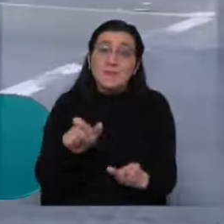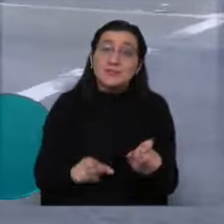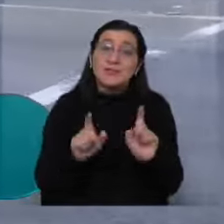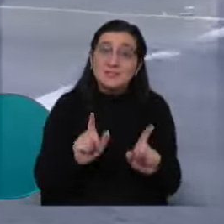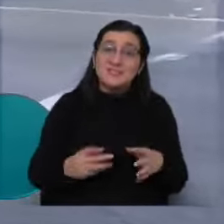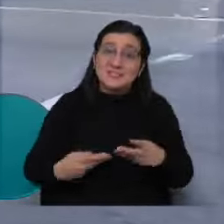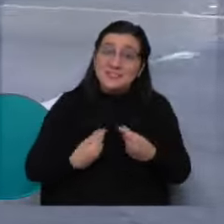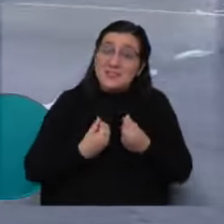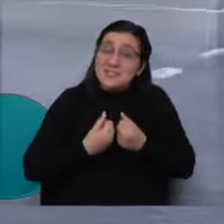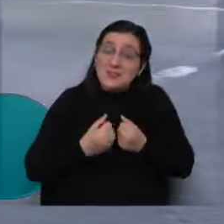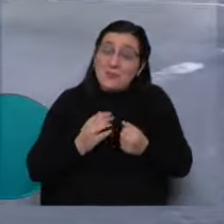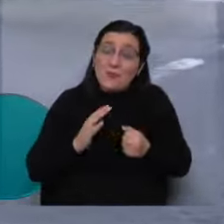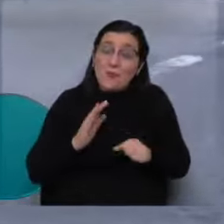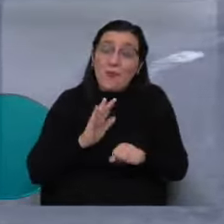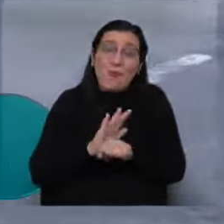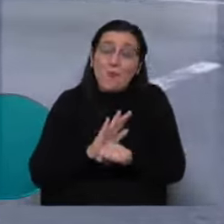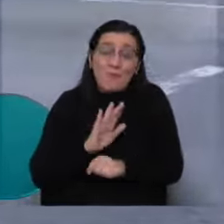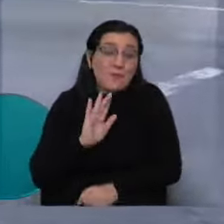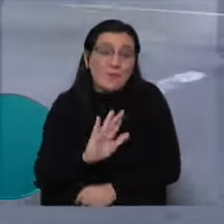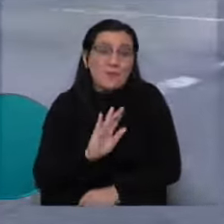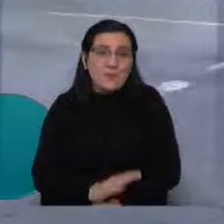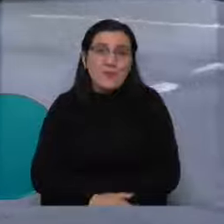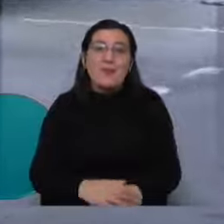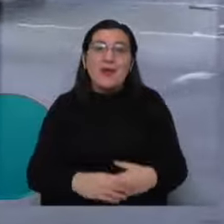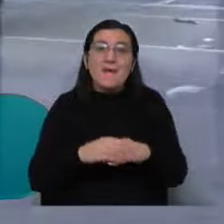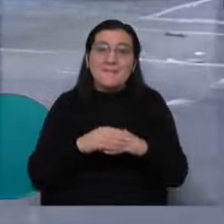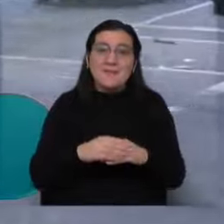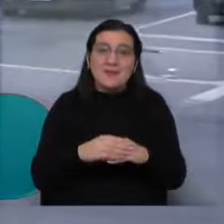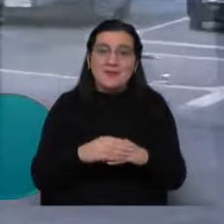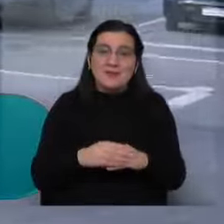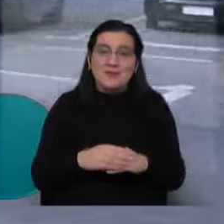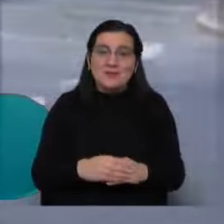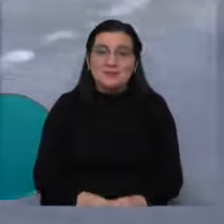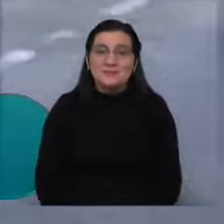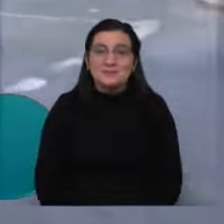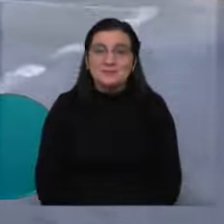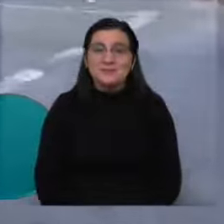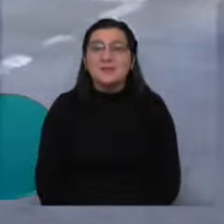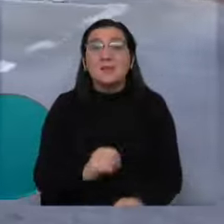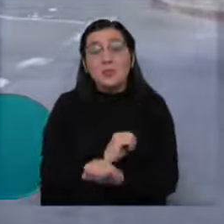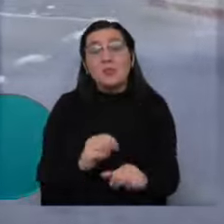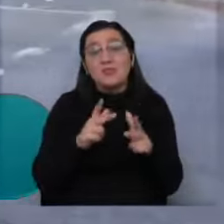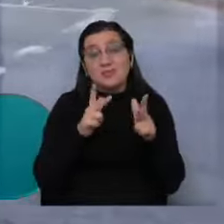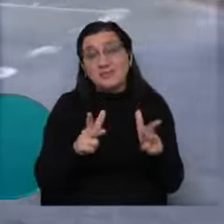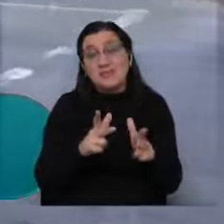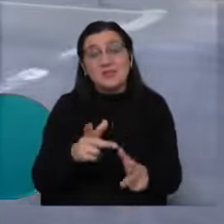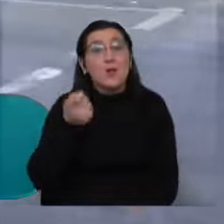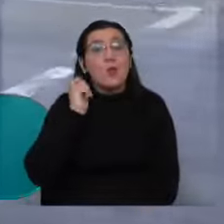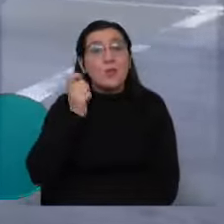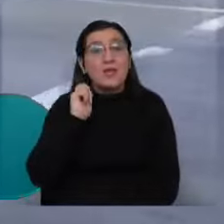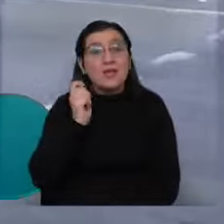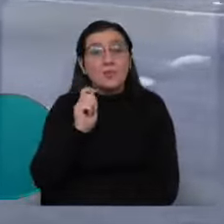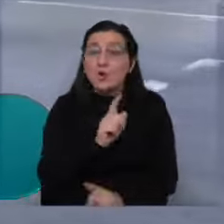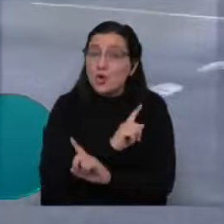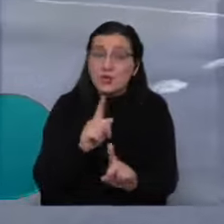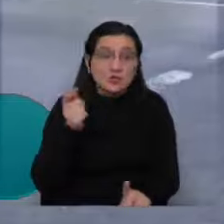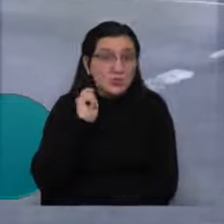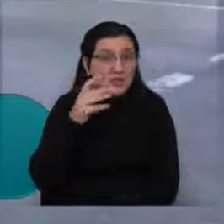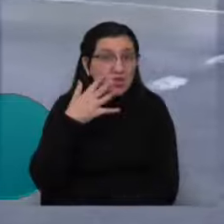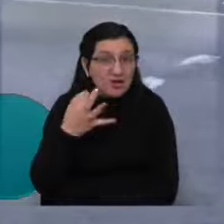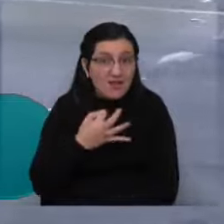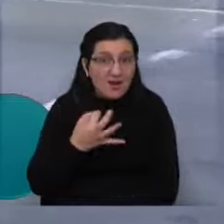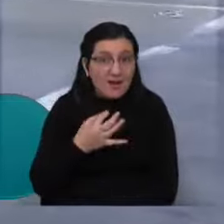sienten como propio en el día de hoy un amigo que eh digamos podemos decir que cumpleaños Aunque no es su cumpleaños real